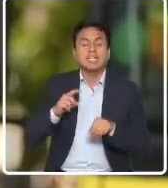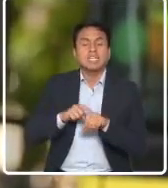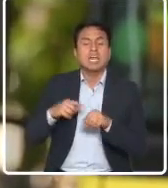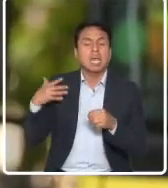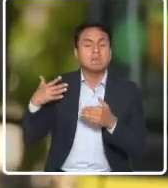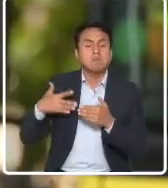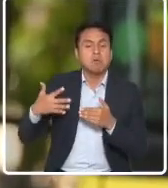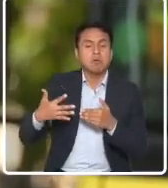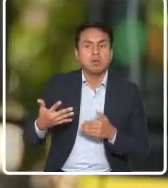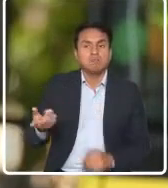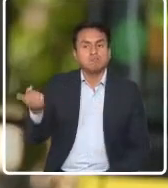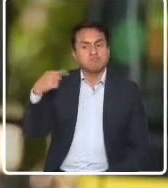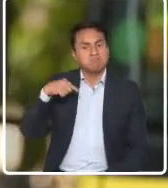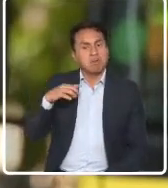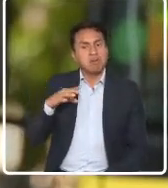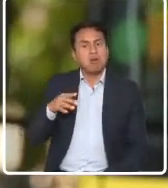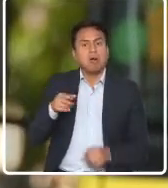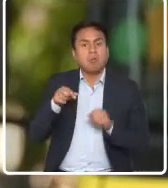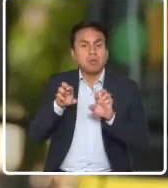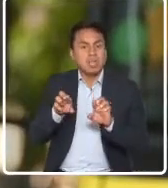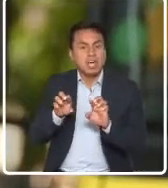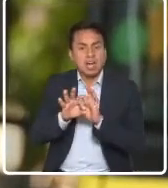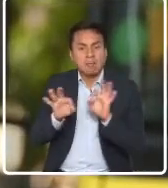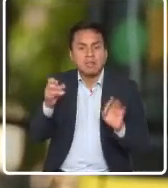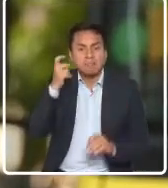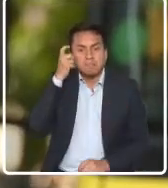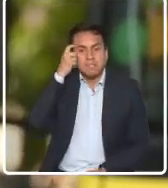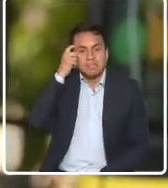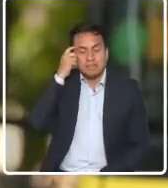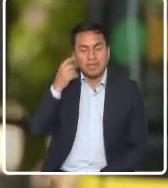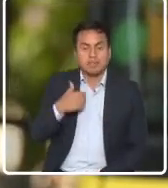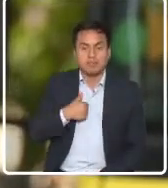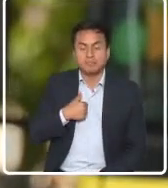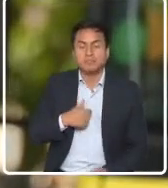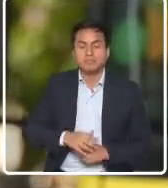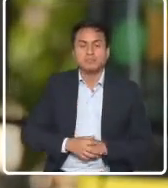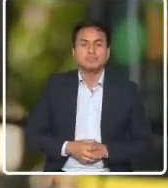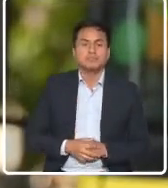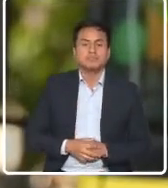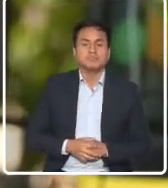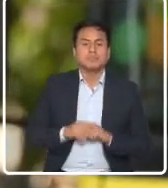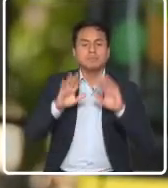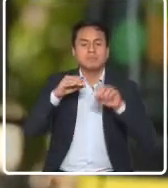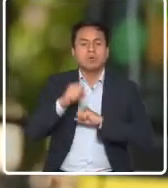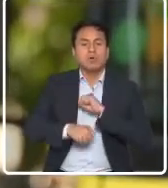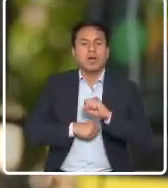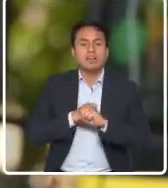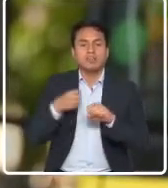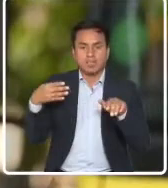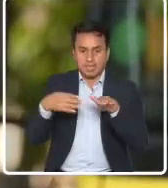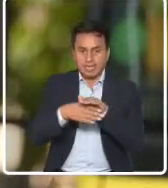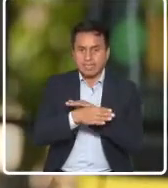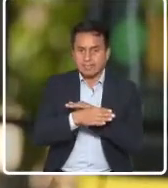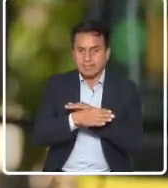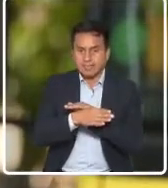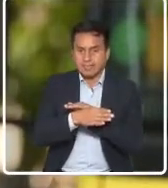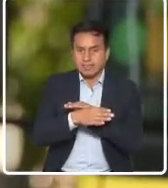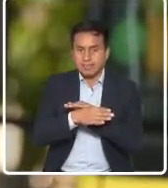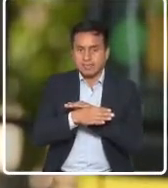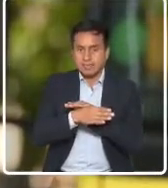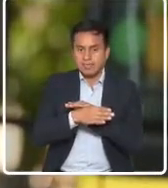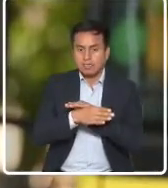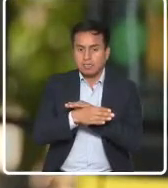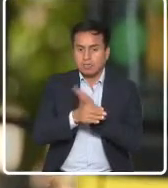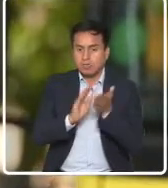tiempo, llegó a mi puerta la oportunidad que jamás se había pensado. Ese mismo año me ingresé y